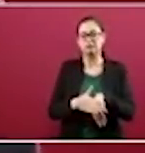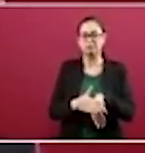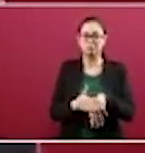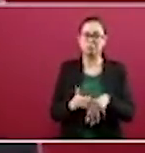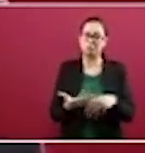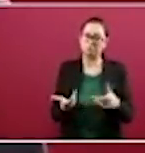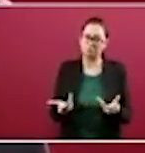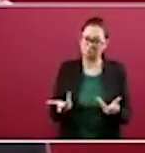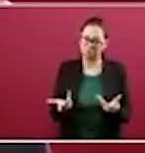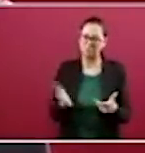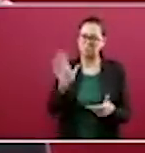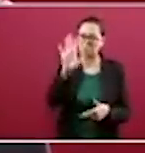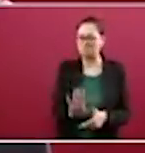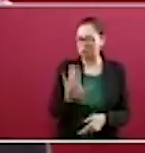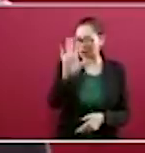indirecta,